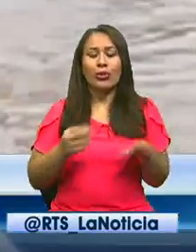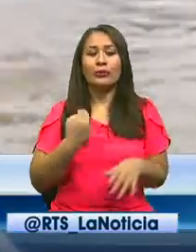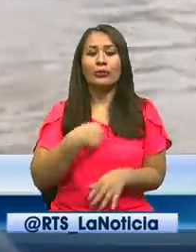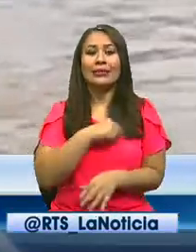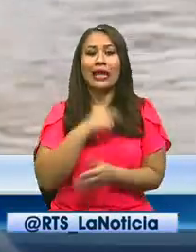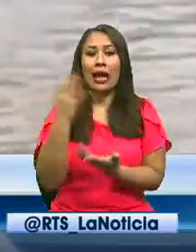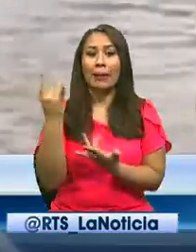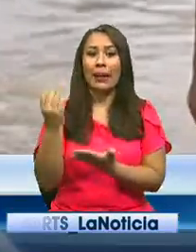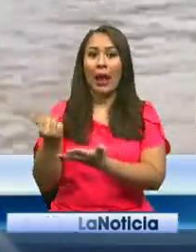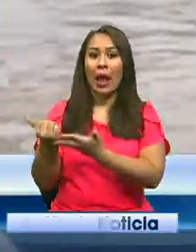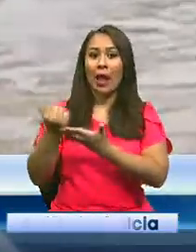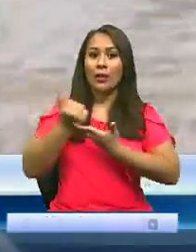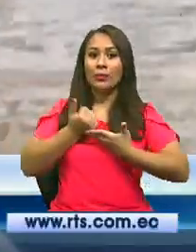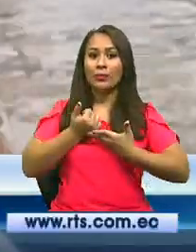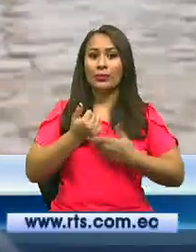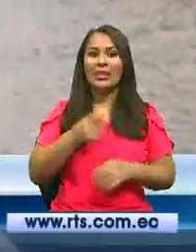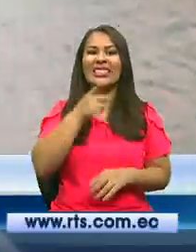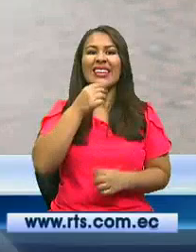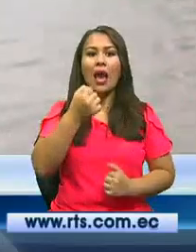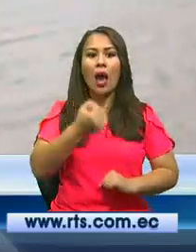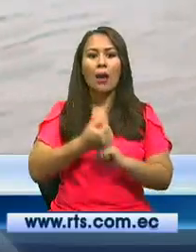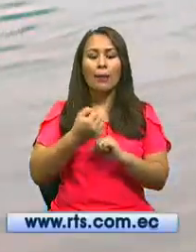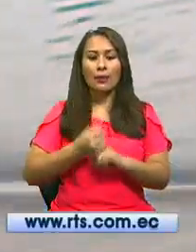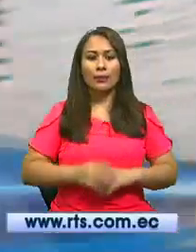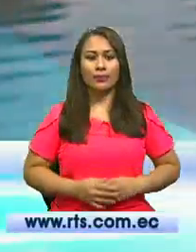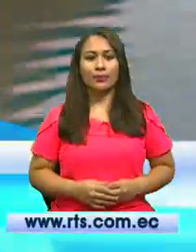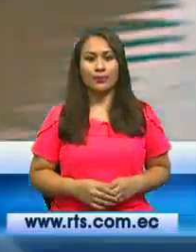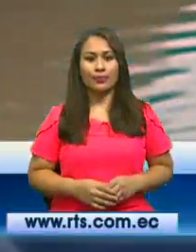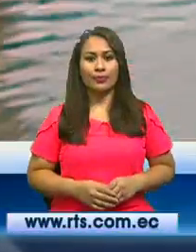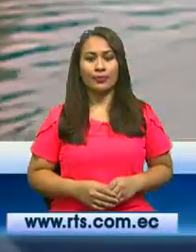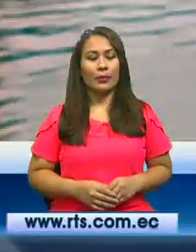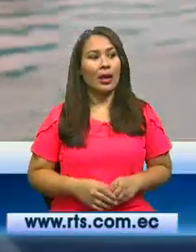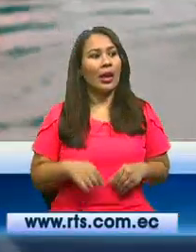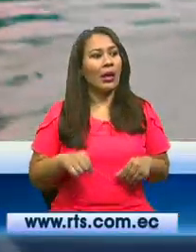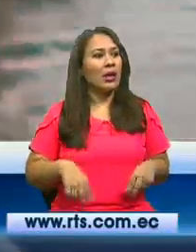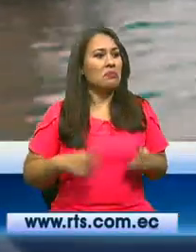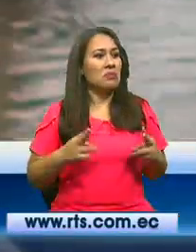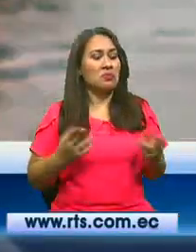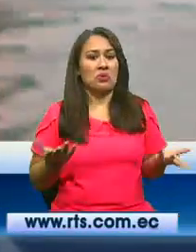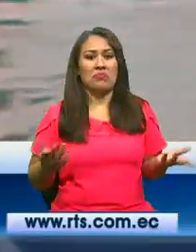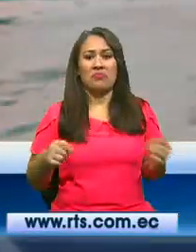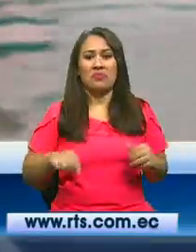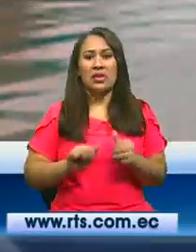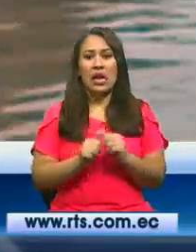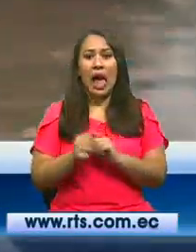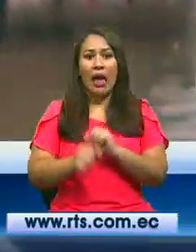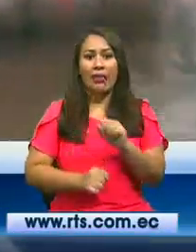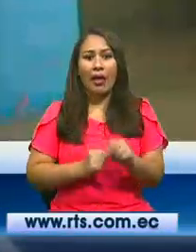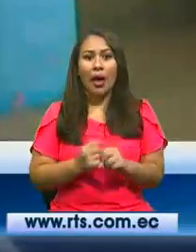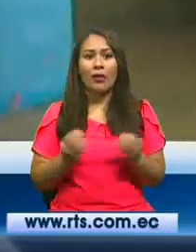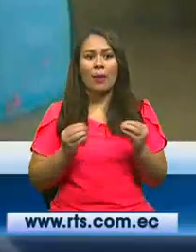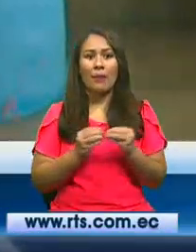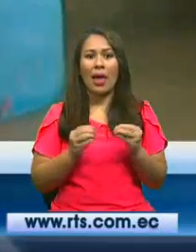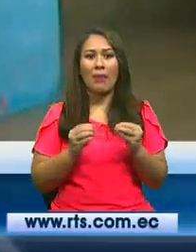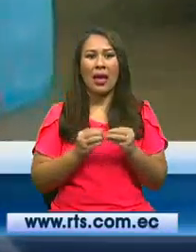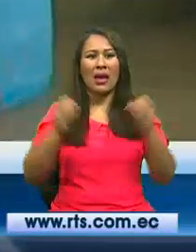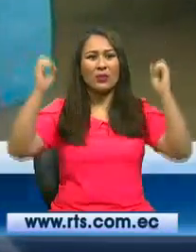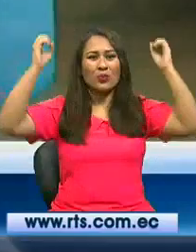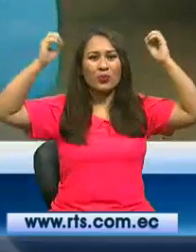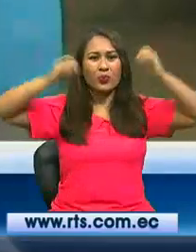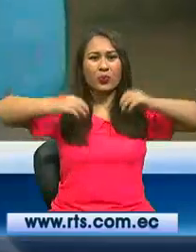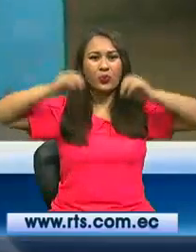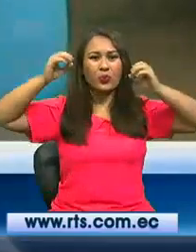una ayuda aquí, que nos apoyen. Dicen que esto ya no es nuevo en el sector, pues cada año, con la llegada del invierno, se repite